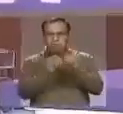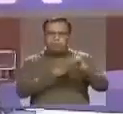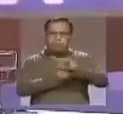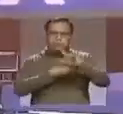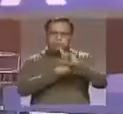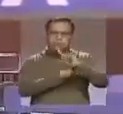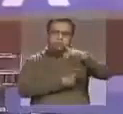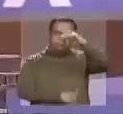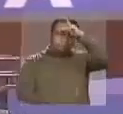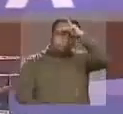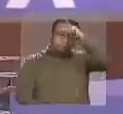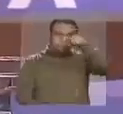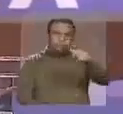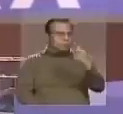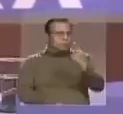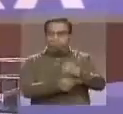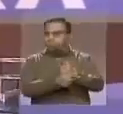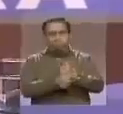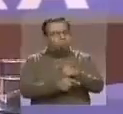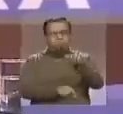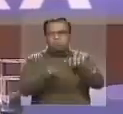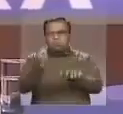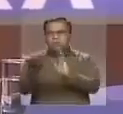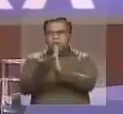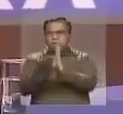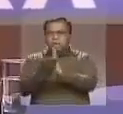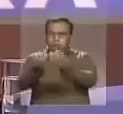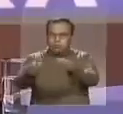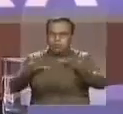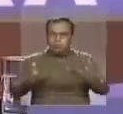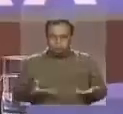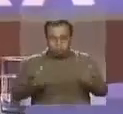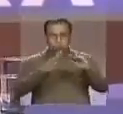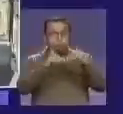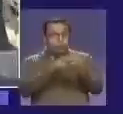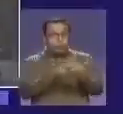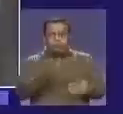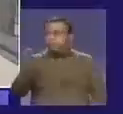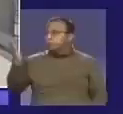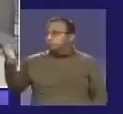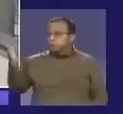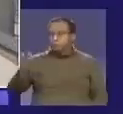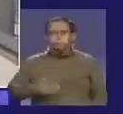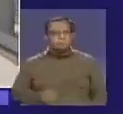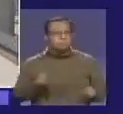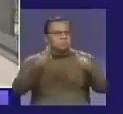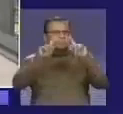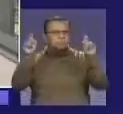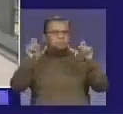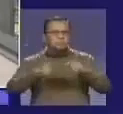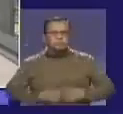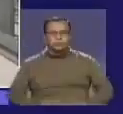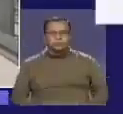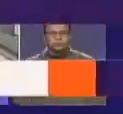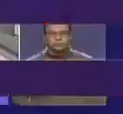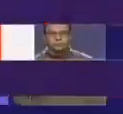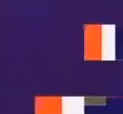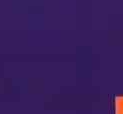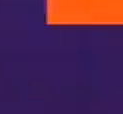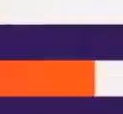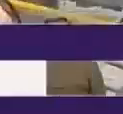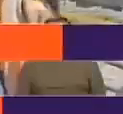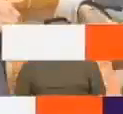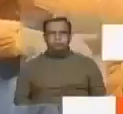localidad de Kennedy denuncian incumplimiento de la Secretaría de Educación en la entrega de un colegio. Daniela Espitia, ¿de qué se trata?